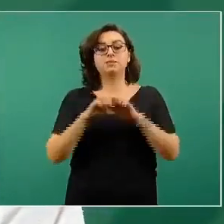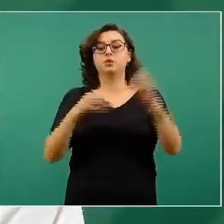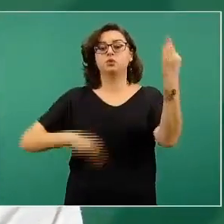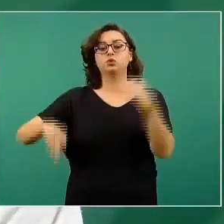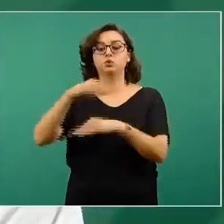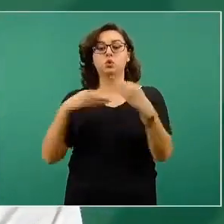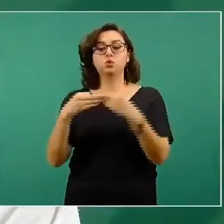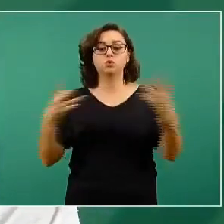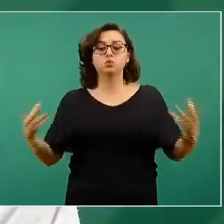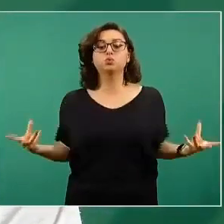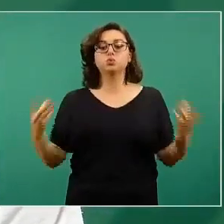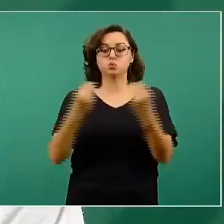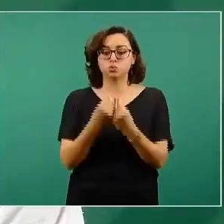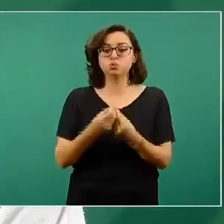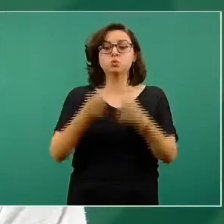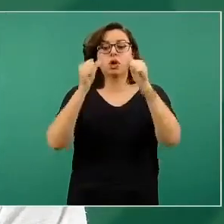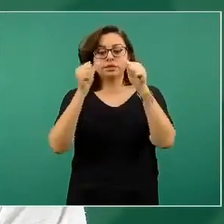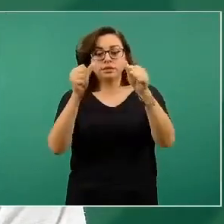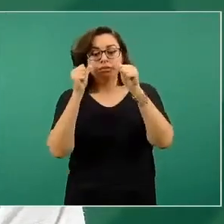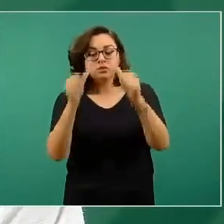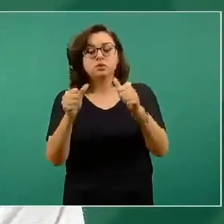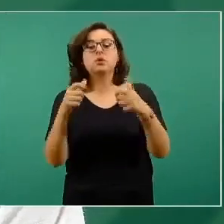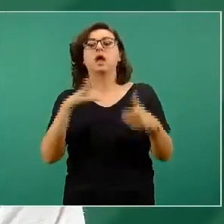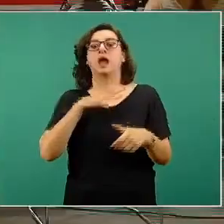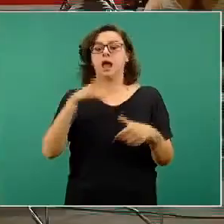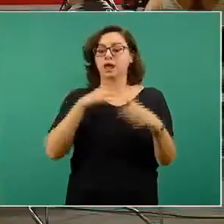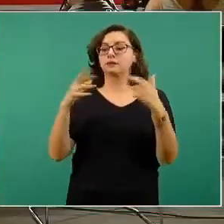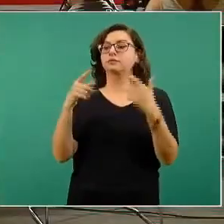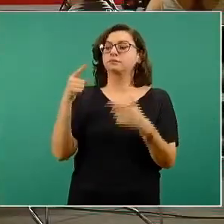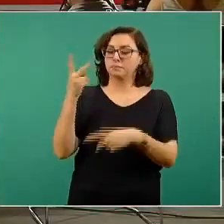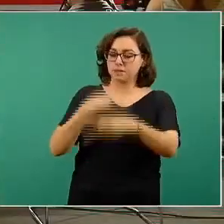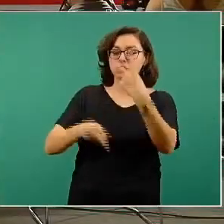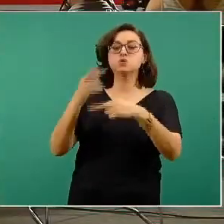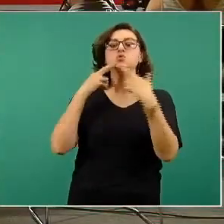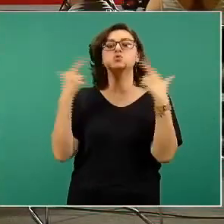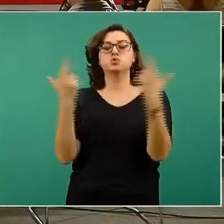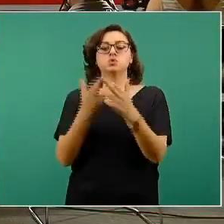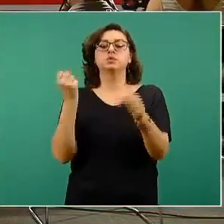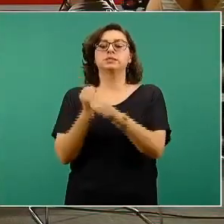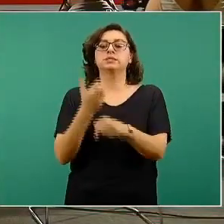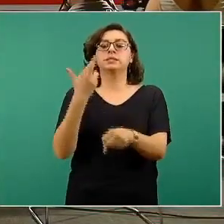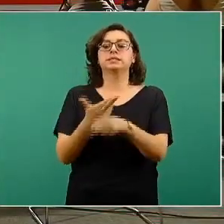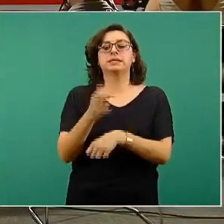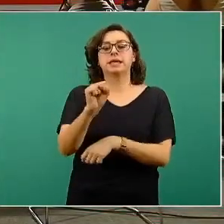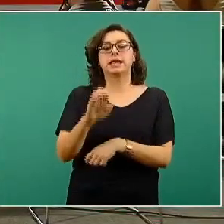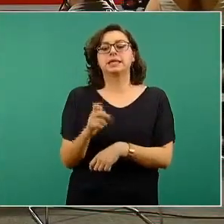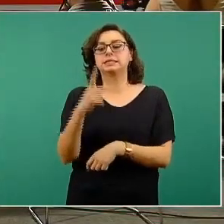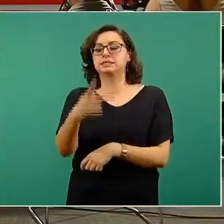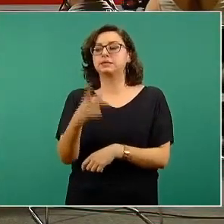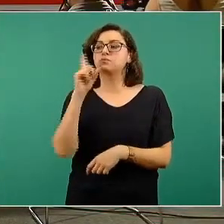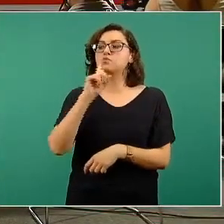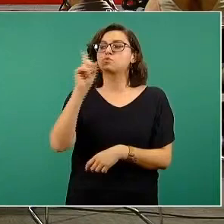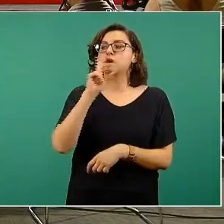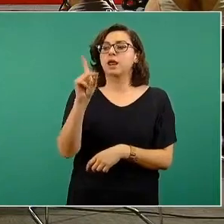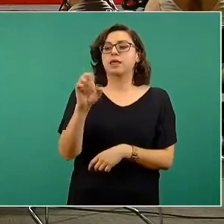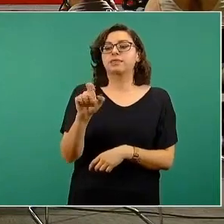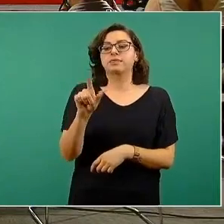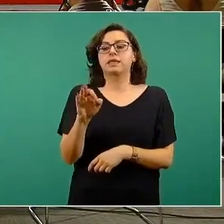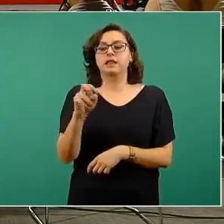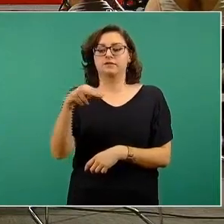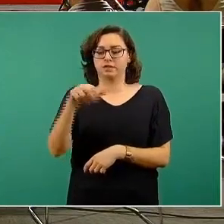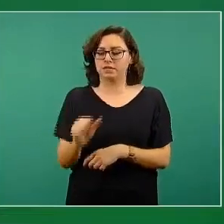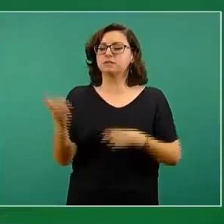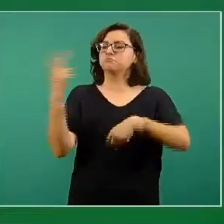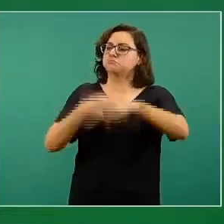el aspecto de la presencia de la maestra Delfina Gómez, secretaria de Educación Pública, que obviamente asiste a estas